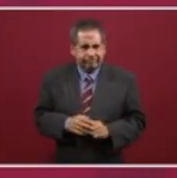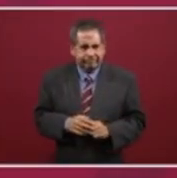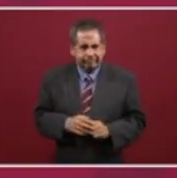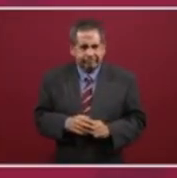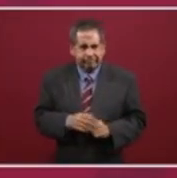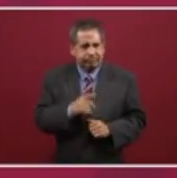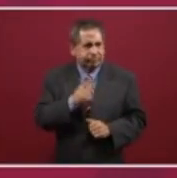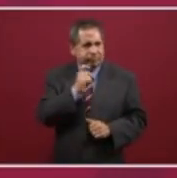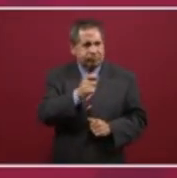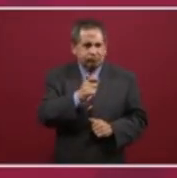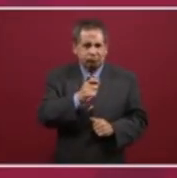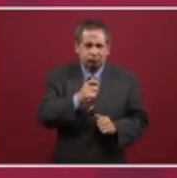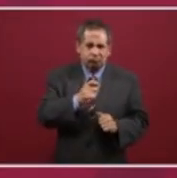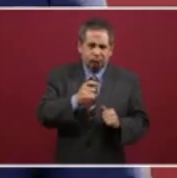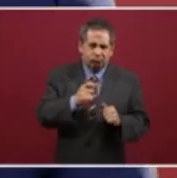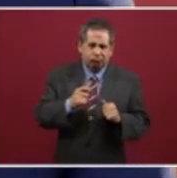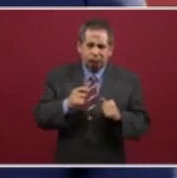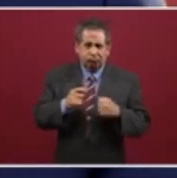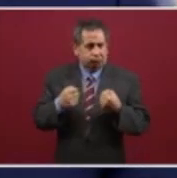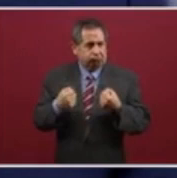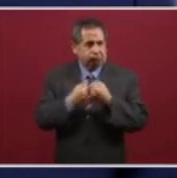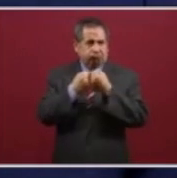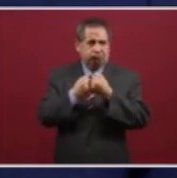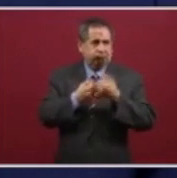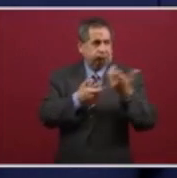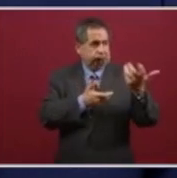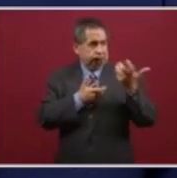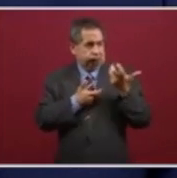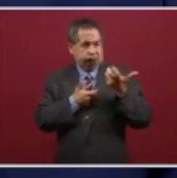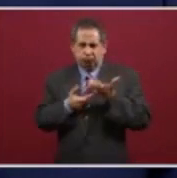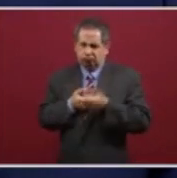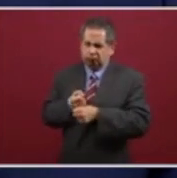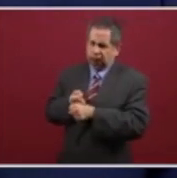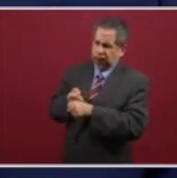elevar a rango supremo el uso de la fuerza.